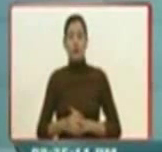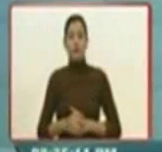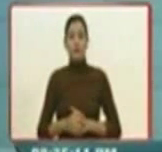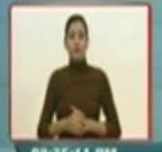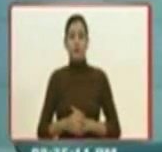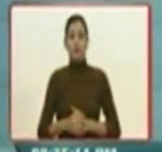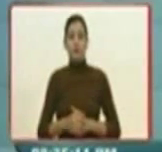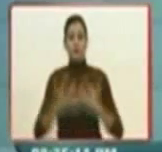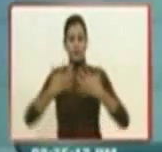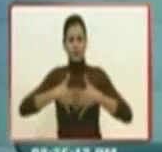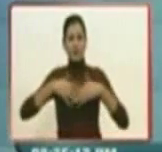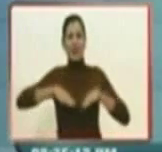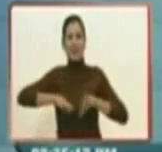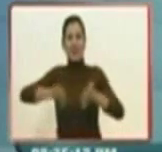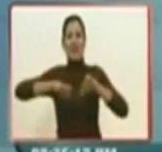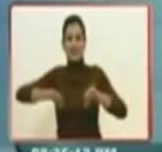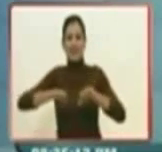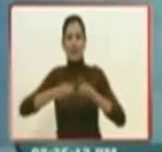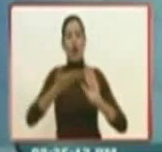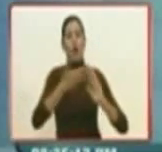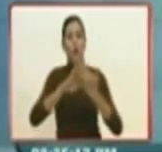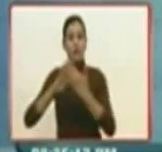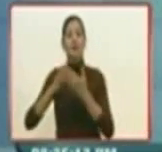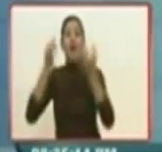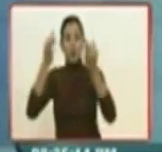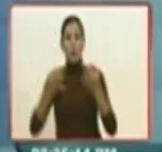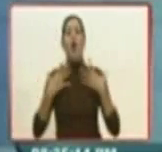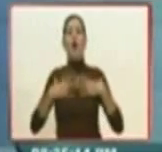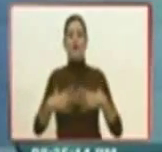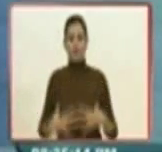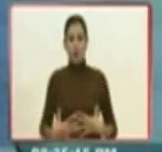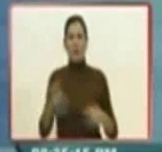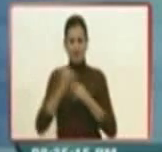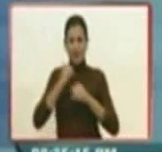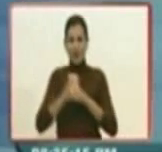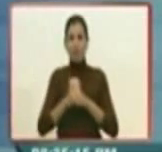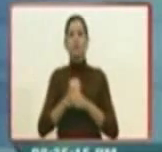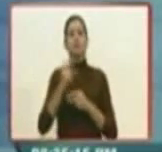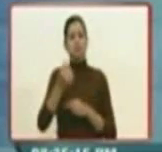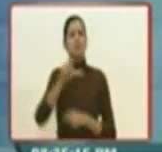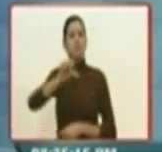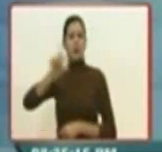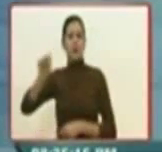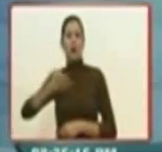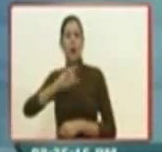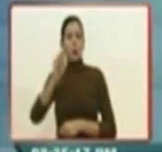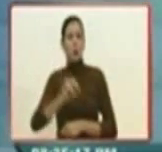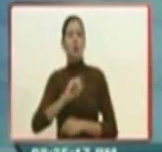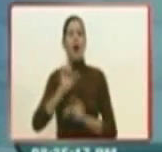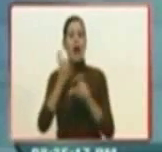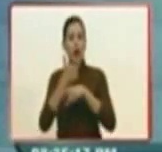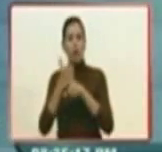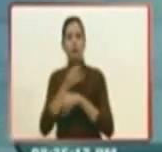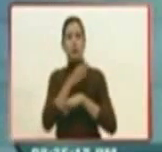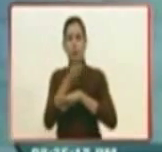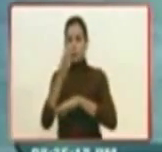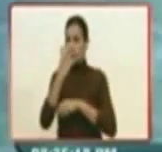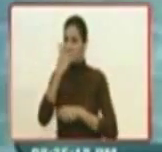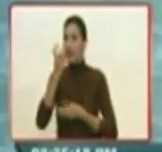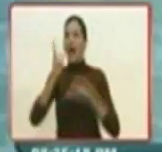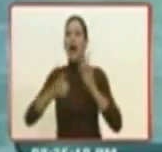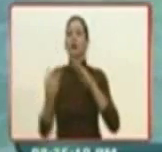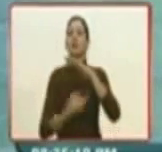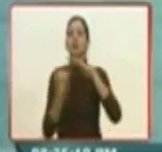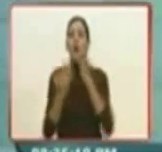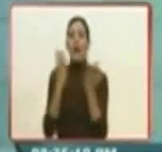Las textileras comunales garantizan la distribución de uniformes a precios solidarios. Recorrerán en junio a agosto diferentes espacios